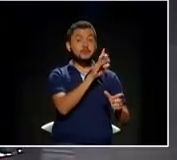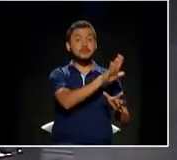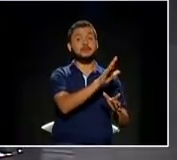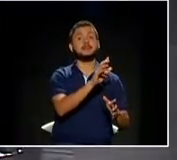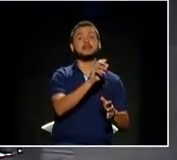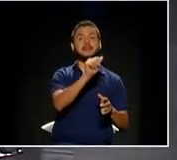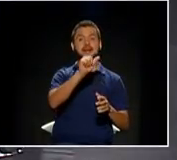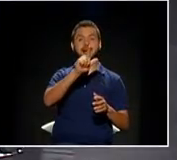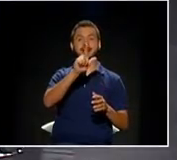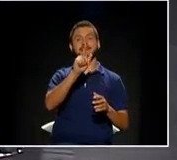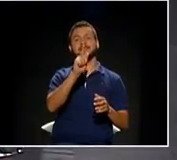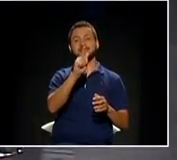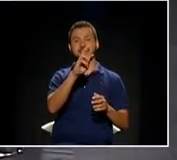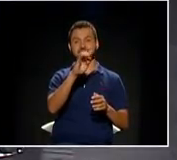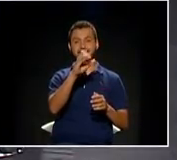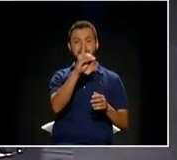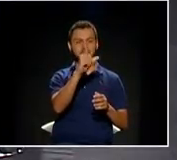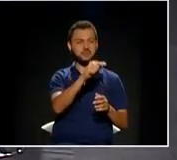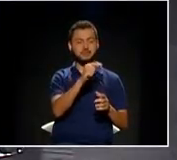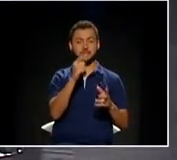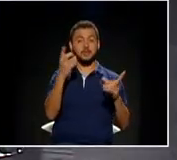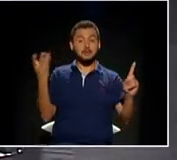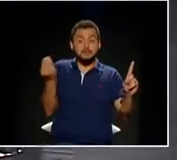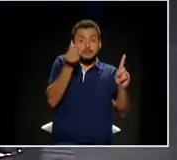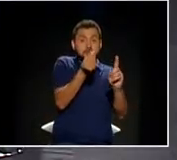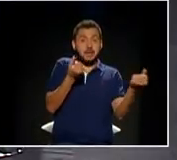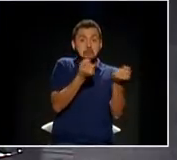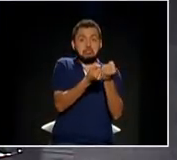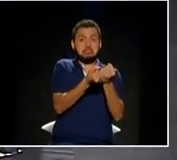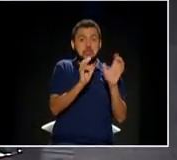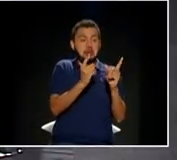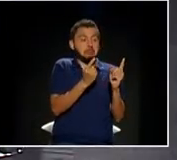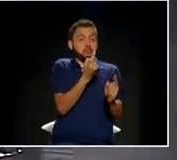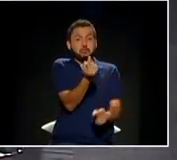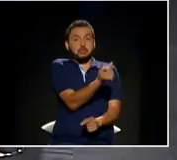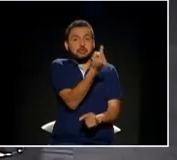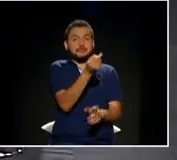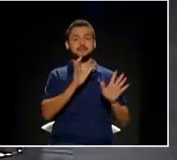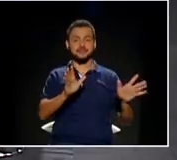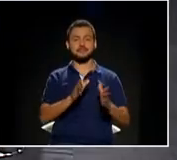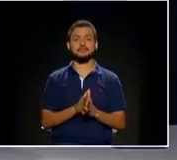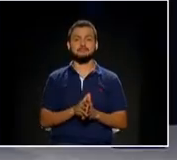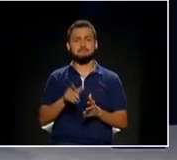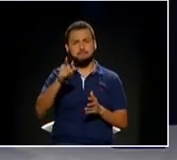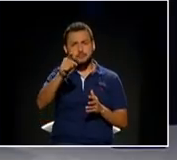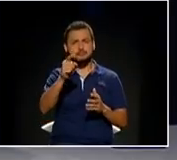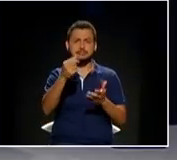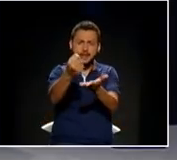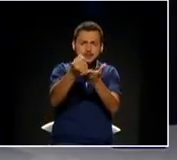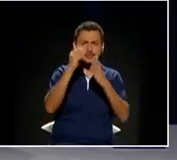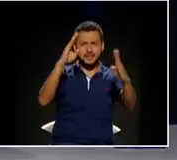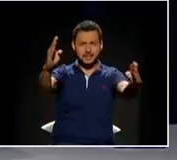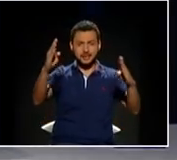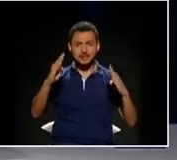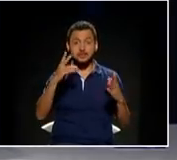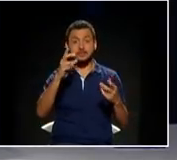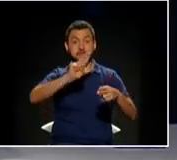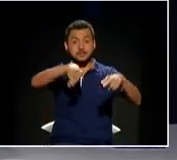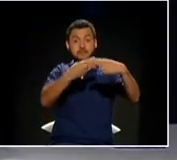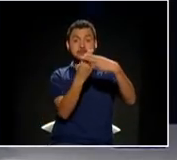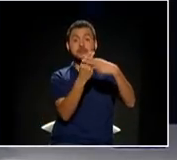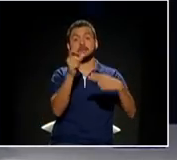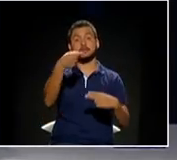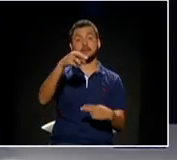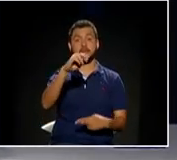traer su comitiva muy bien de tal manera que queremos invitarlos a ustedes a que estén con nosotros en esta transmisión especial recuerden numeral gran debate